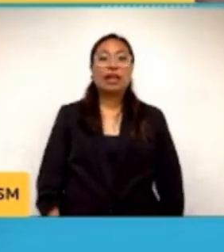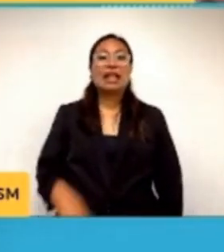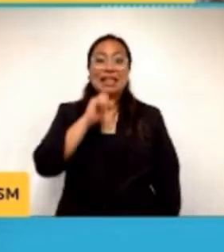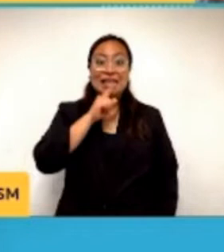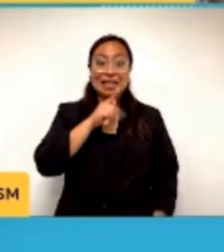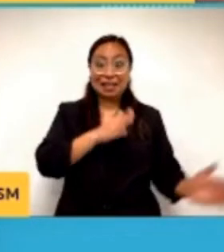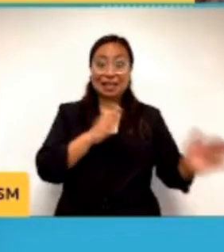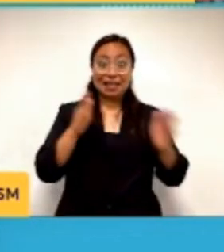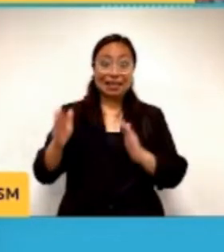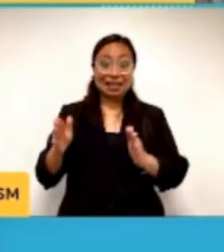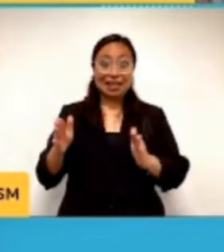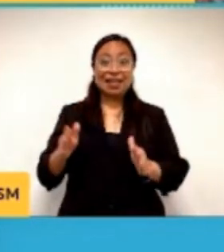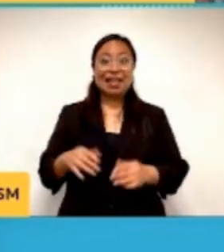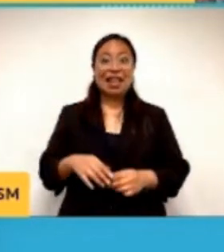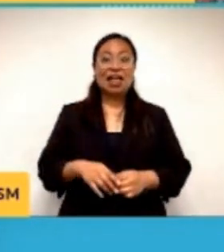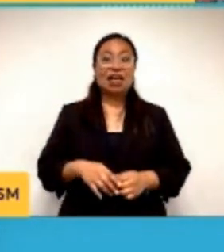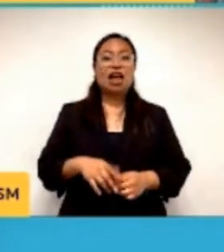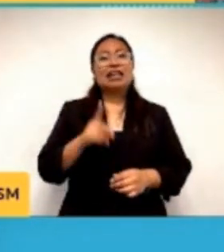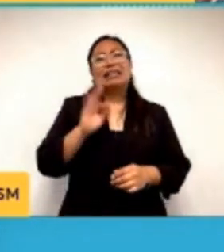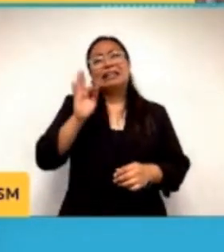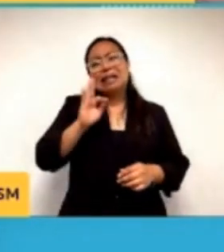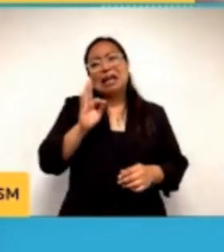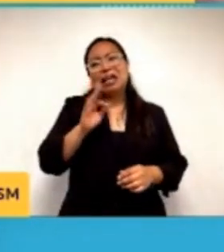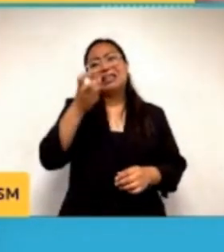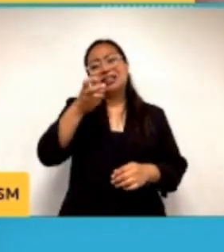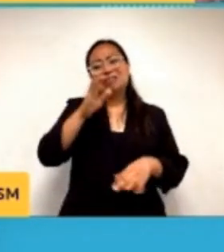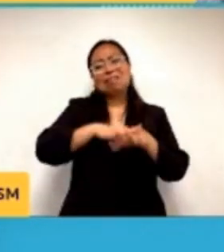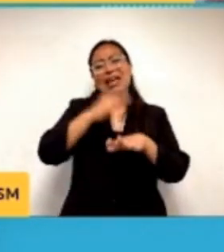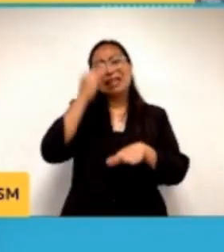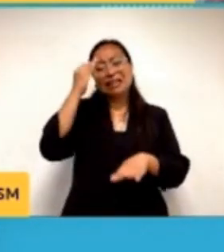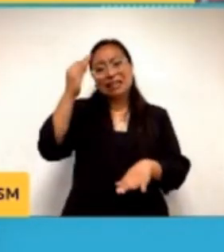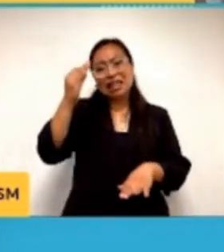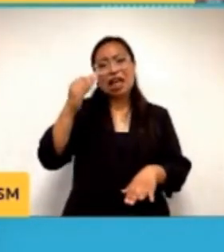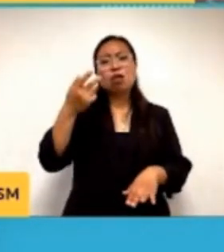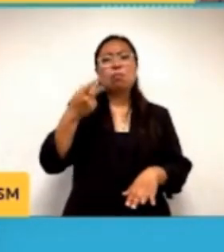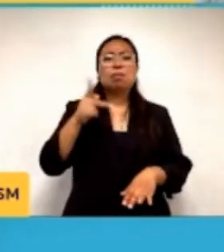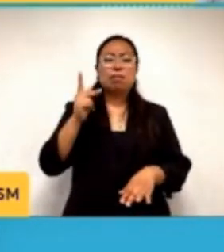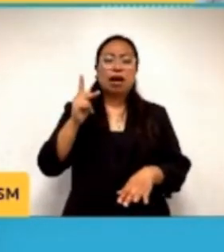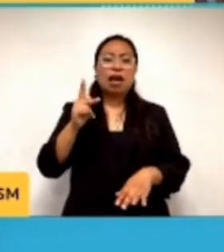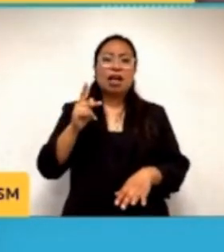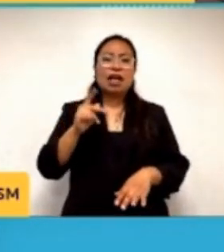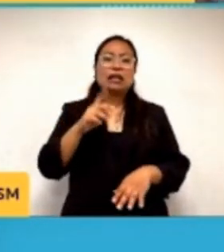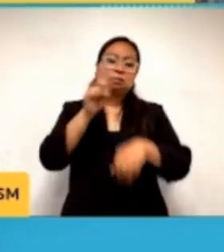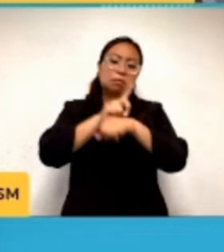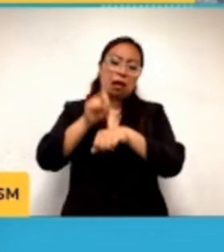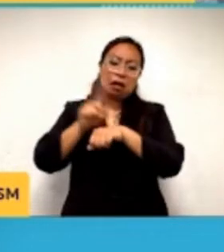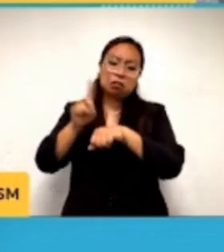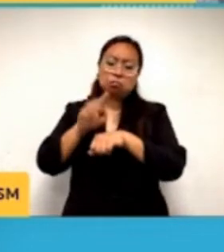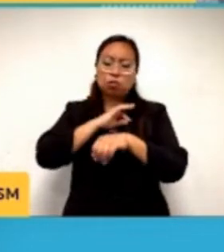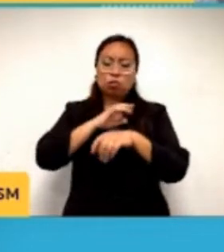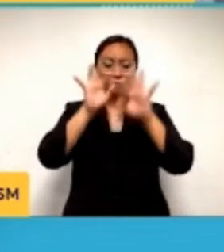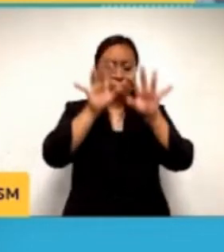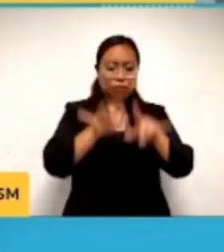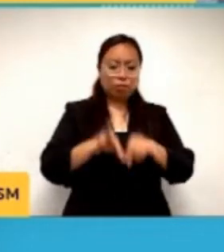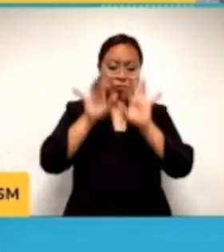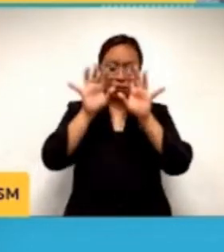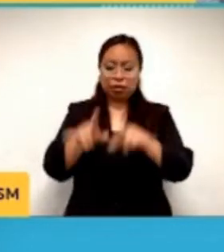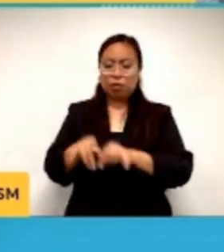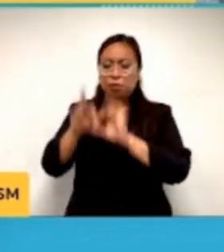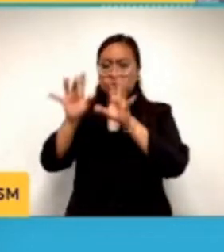Esta probablemente te va a llevar un poquito más de 10 minutos o probablemente 10 minutos cada día, pero en una semana